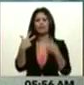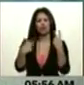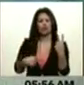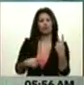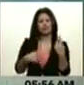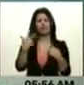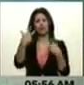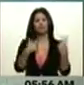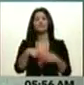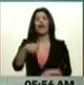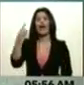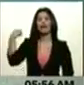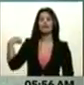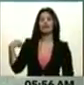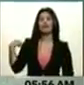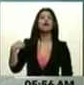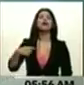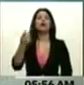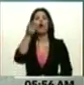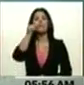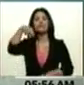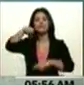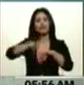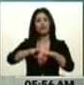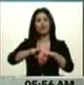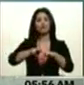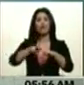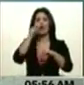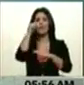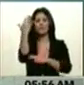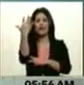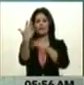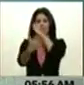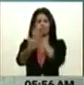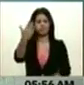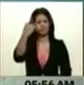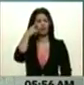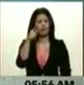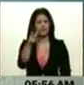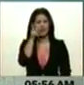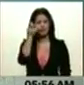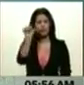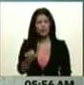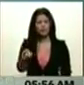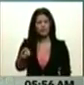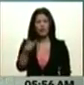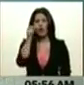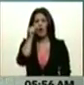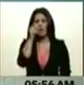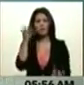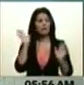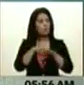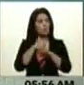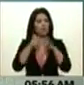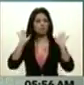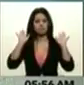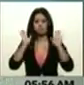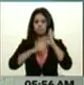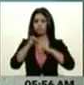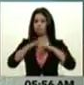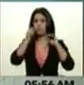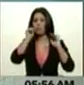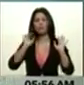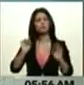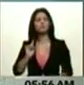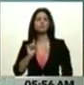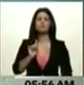se sentó un señor que le falta una mano, compadre. ¿No lo escucharon? No sé si no tenía nada que ver, ¿vale? Y le